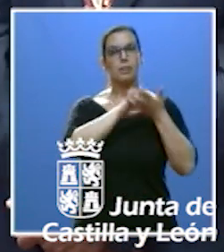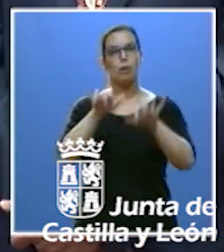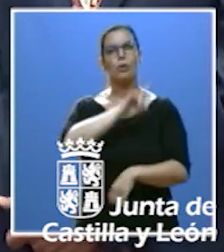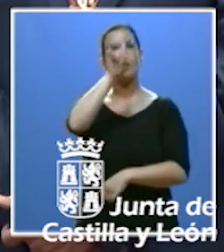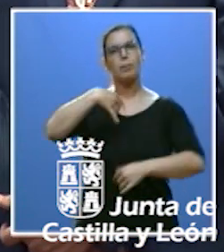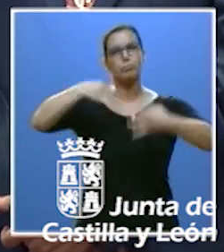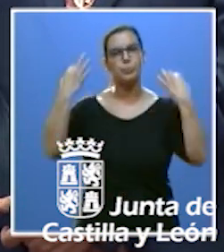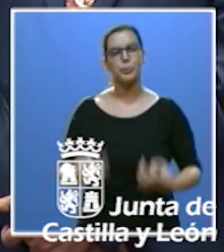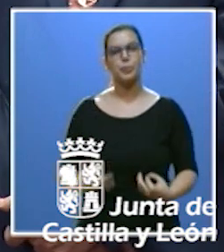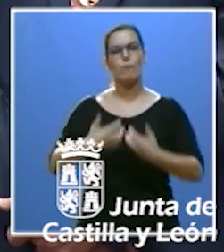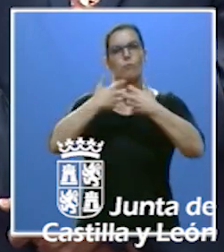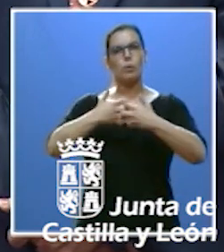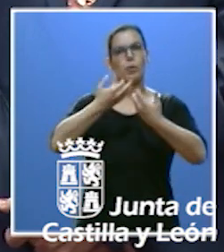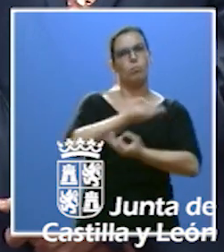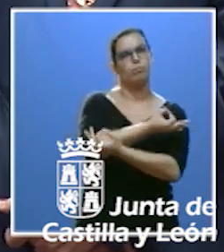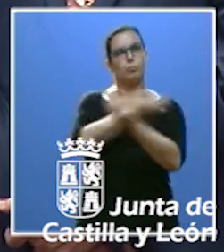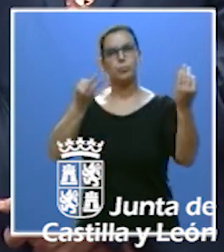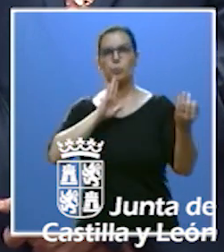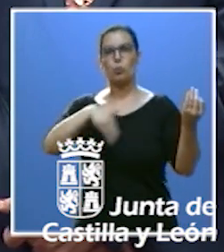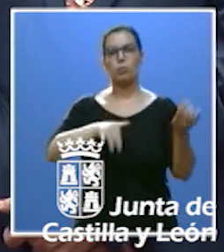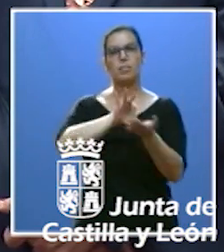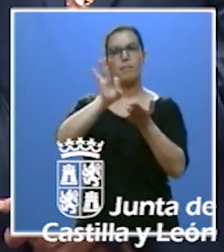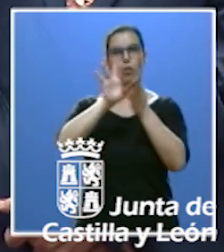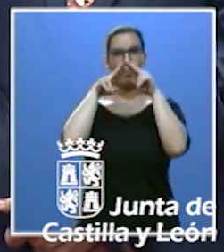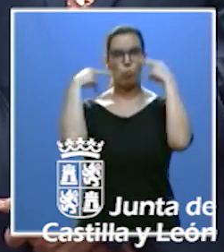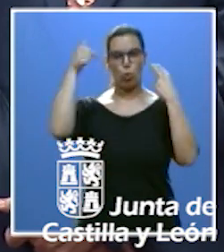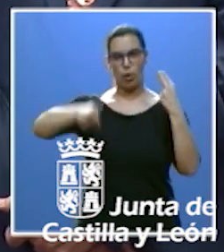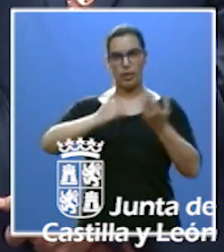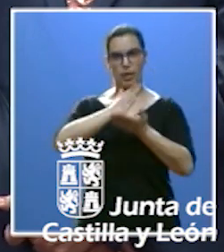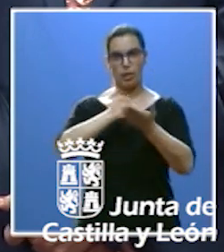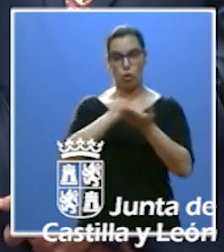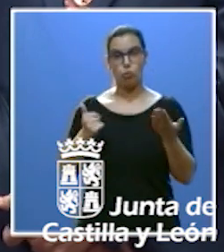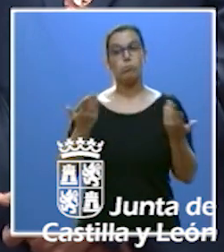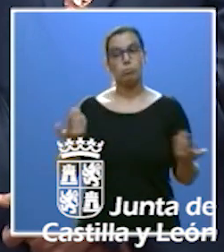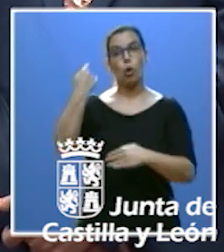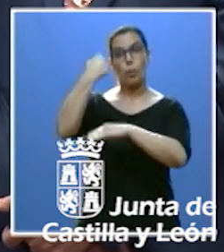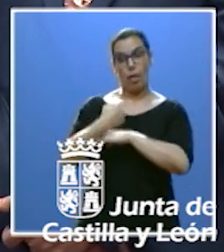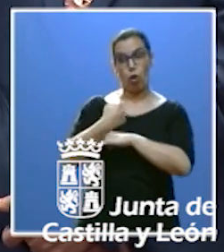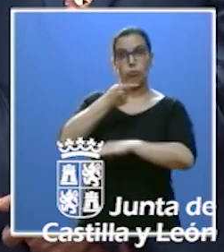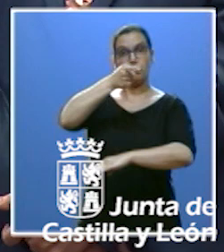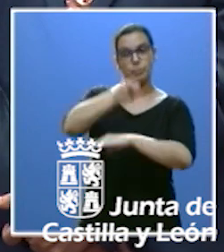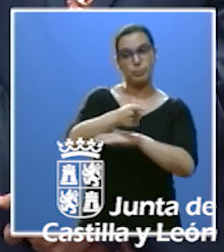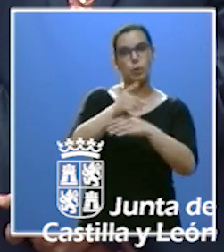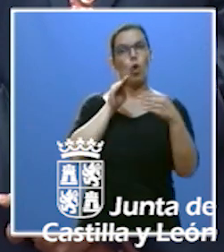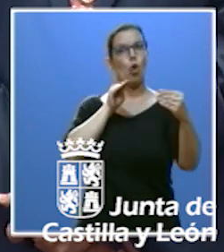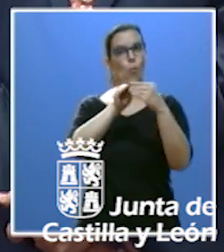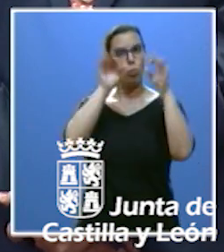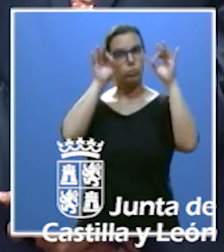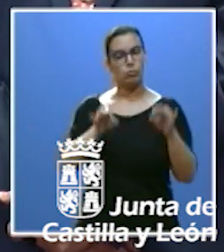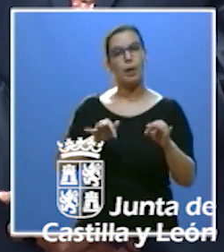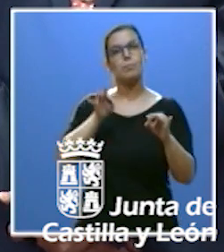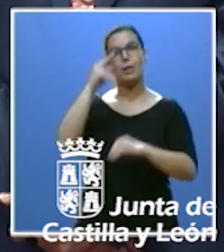garantía del adecuado funcionamiento de los servicios públicos de la región. Y es esa obligación común y desde el respeto a